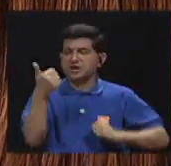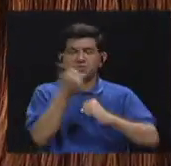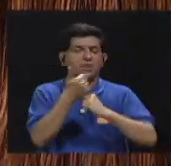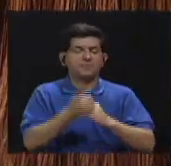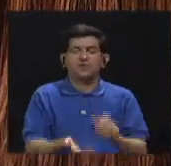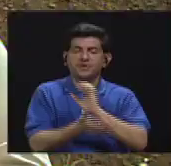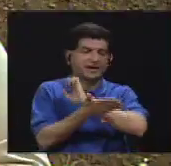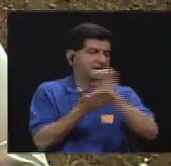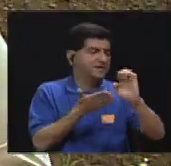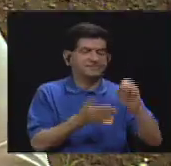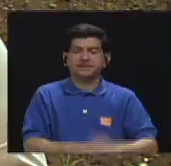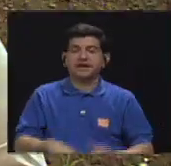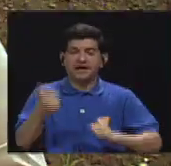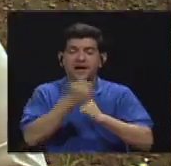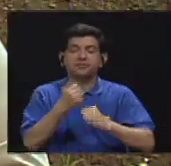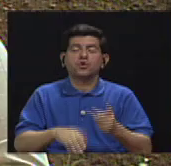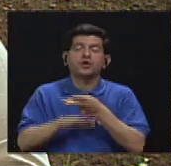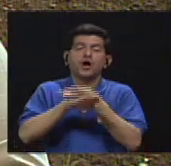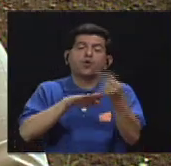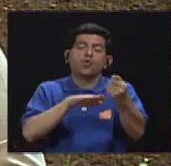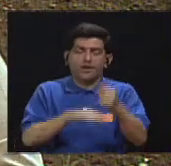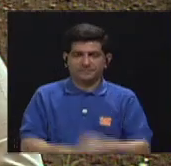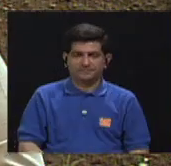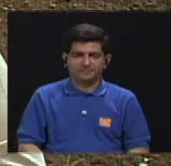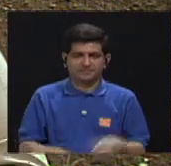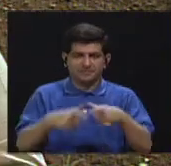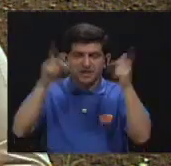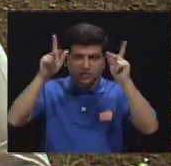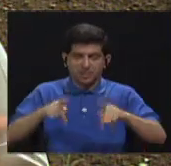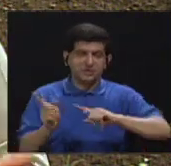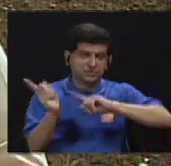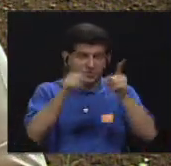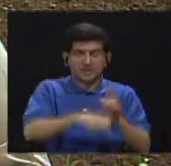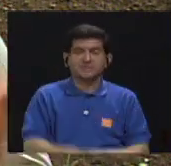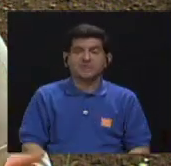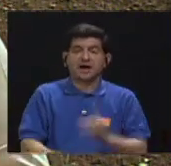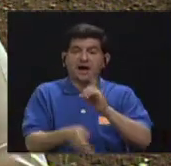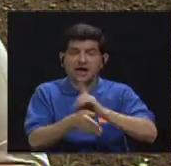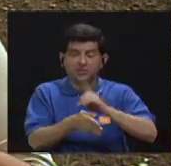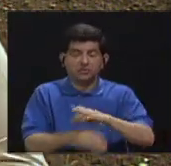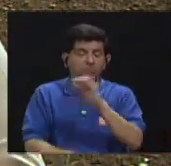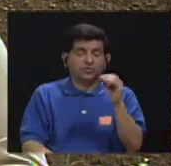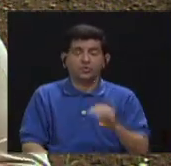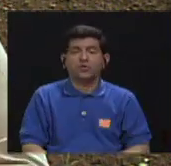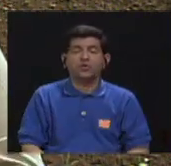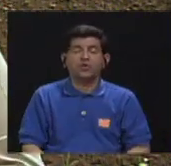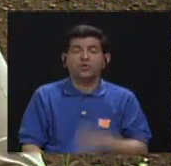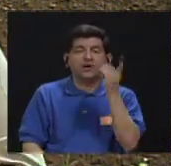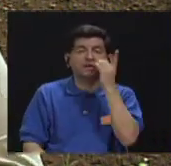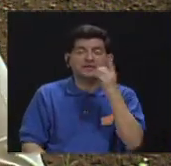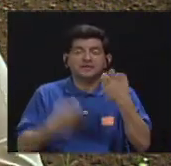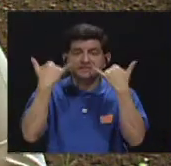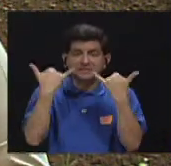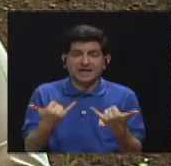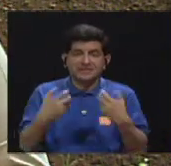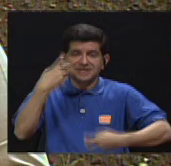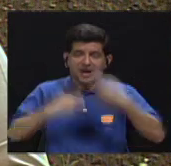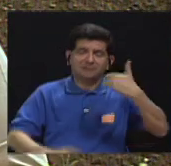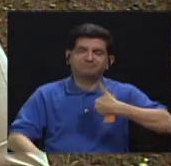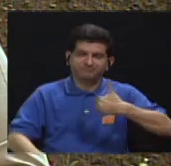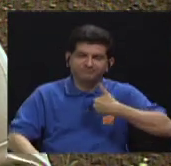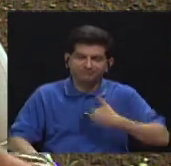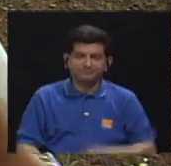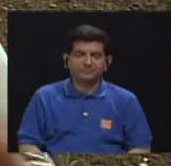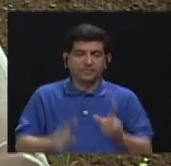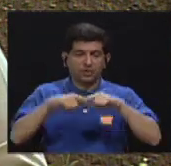la prevención, sino que apoyan la curación. Mm-hmm. La mayoría de personas vamos al médico, al odontólogo, cuando ya tenemos un problema.